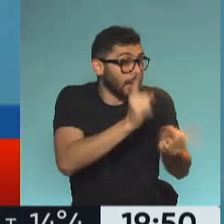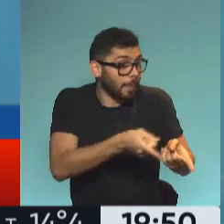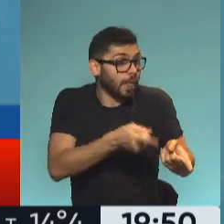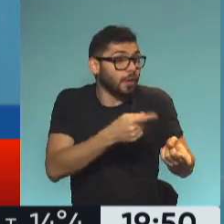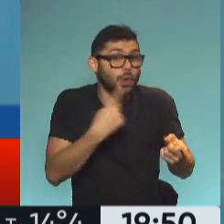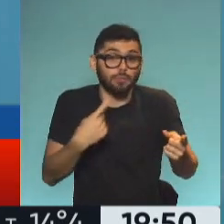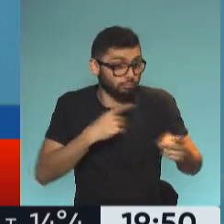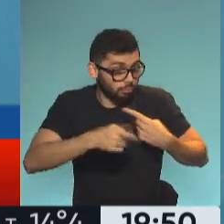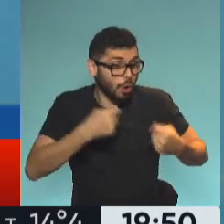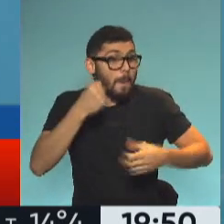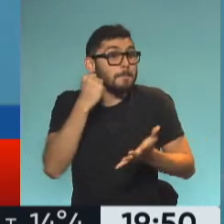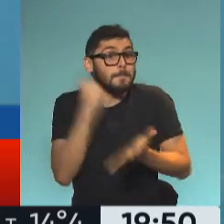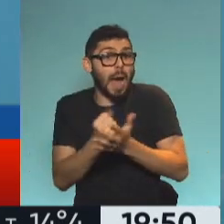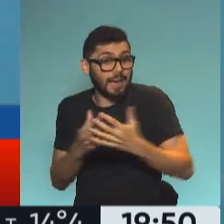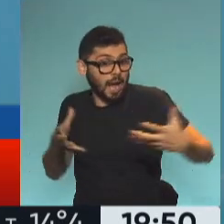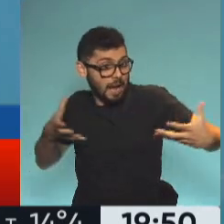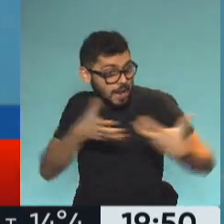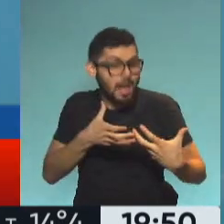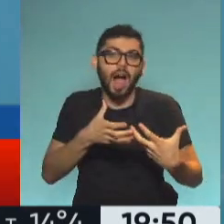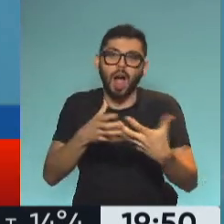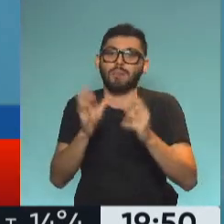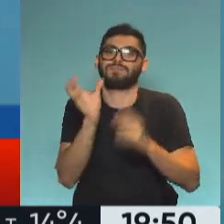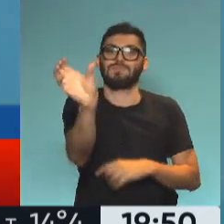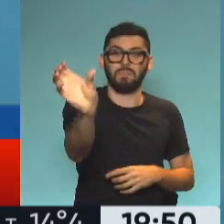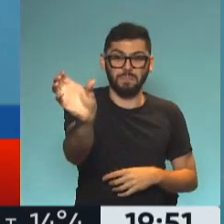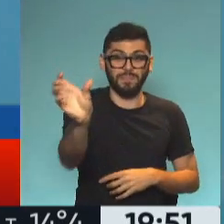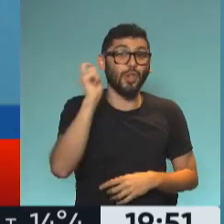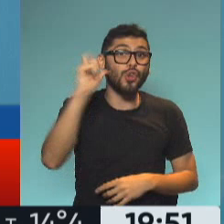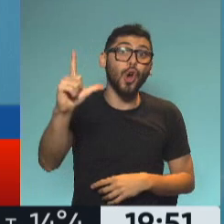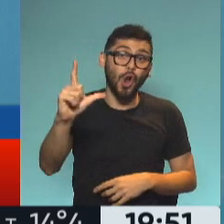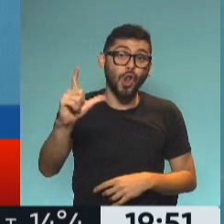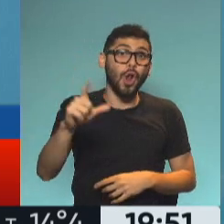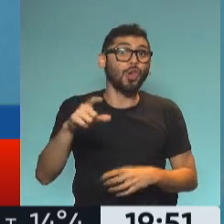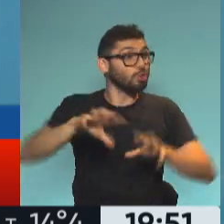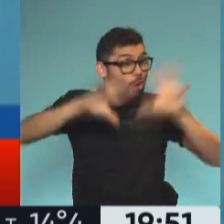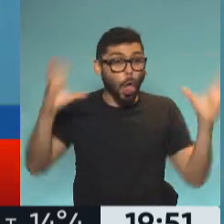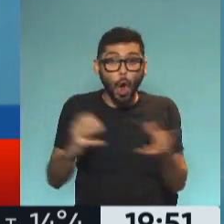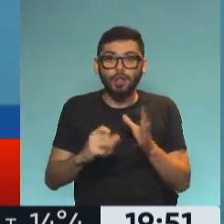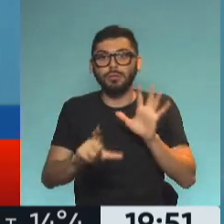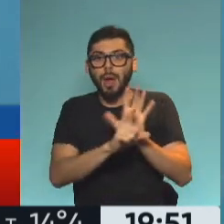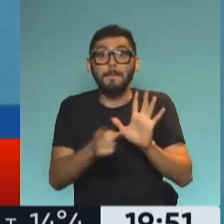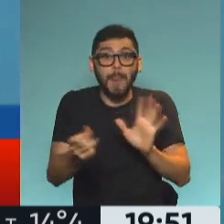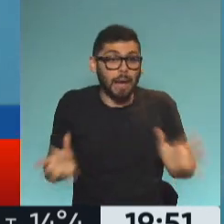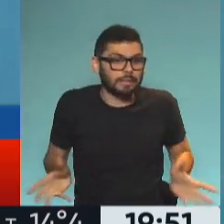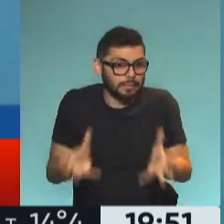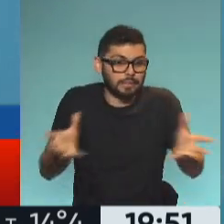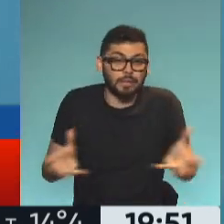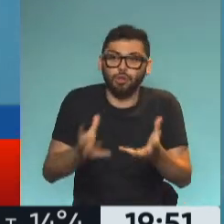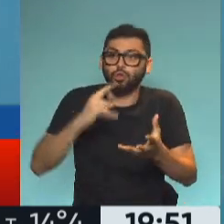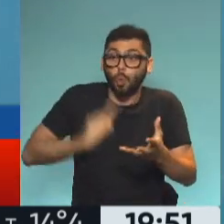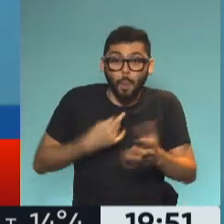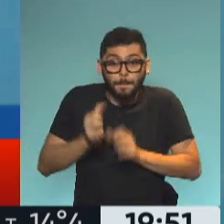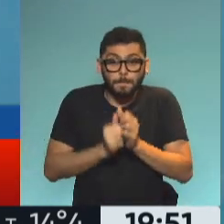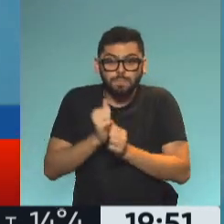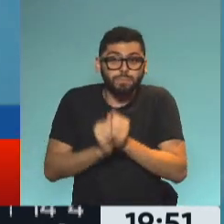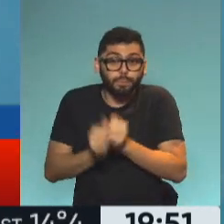misma marca y podemos colocar el producto en la góndola. Todo eso orienta a la idea de que el productor le venda directamente al consumidor en